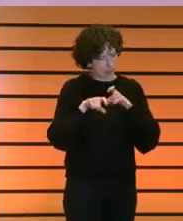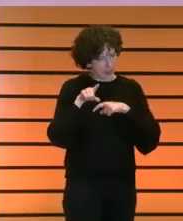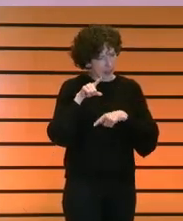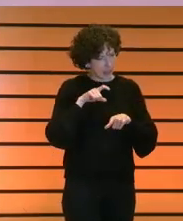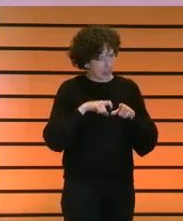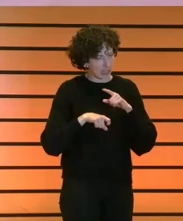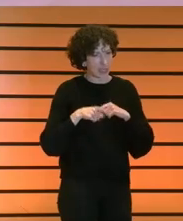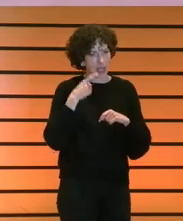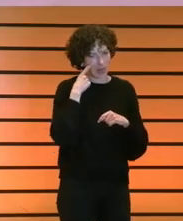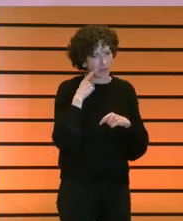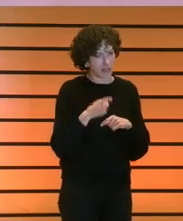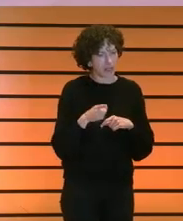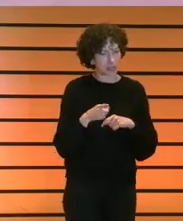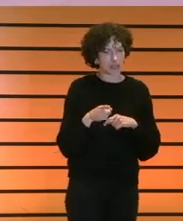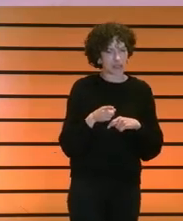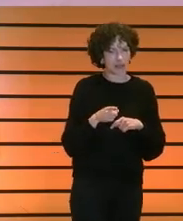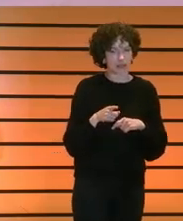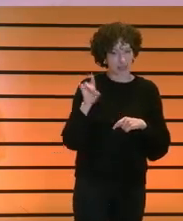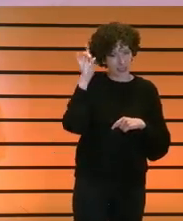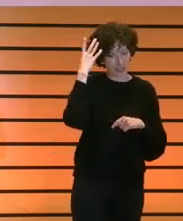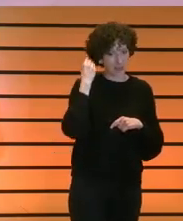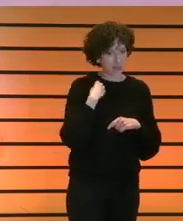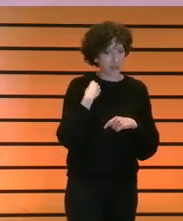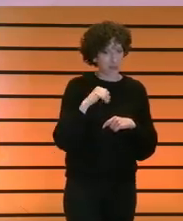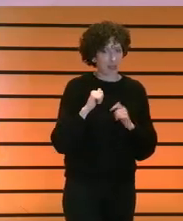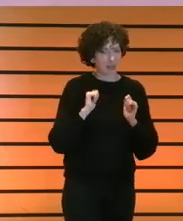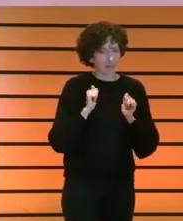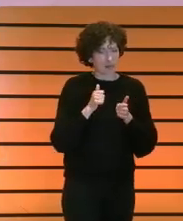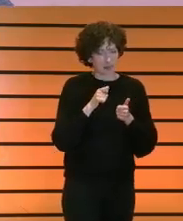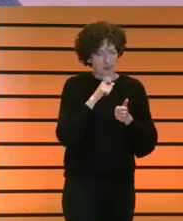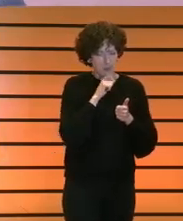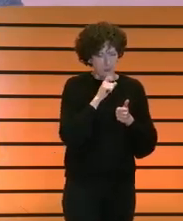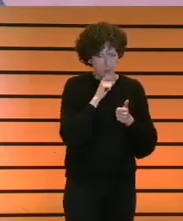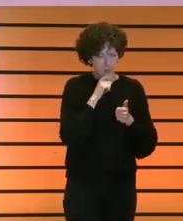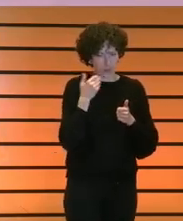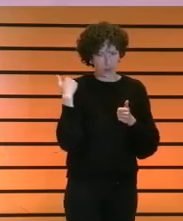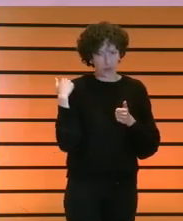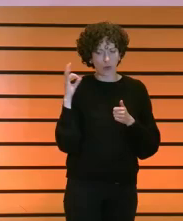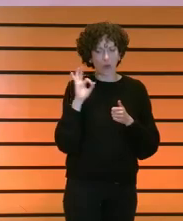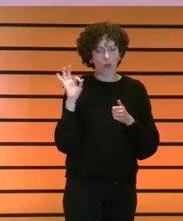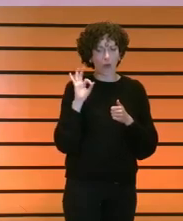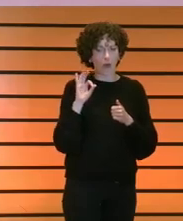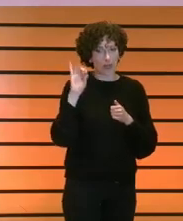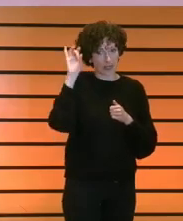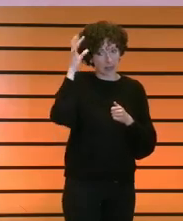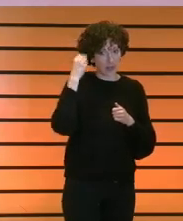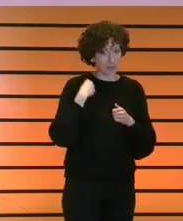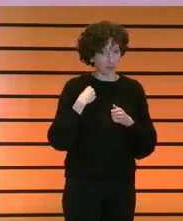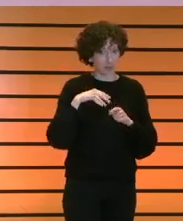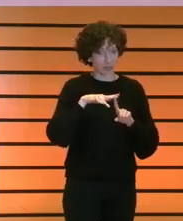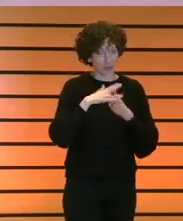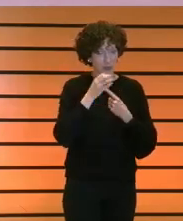ver un poco cómo empieza eso, esa idea a cuajar y cómo empieza también o qué situación había antes de esa idea del estado del